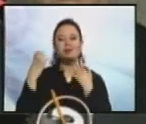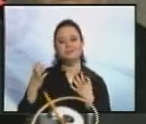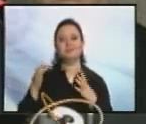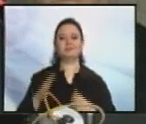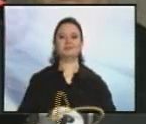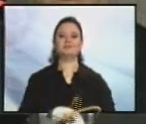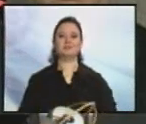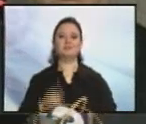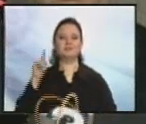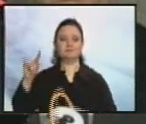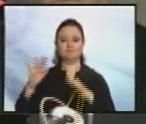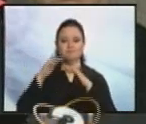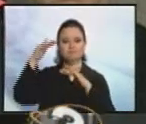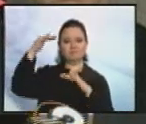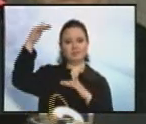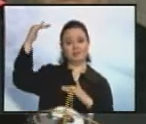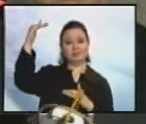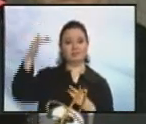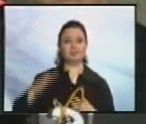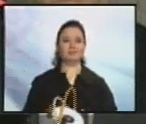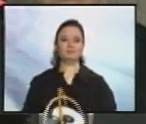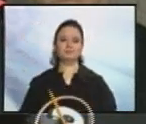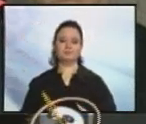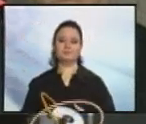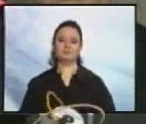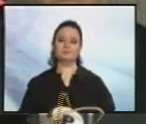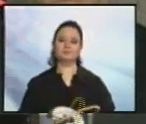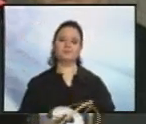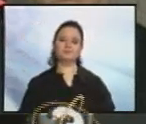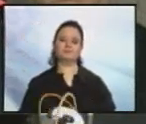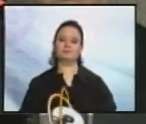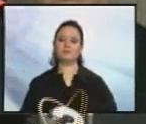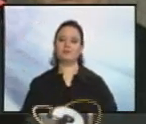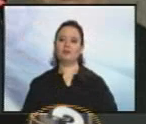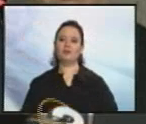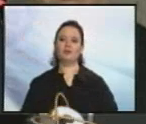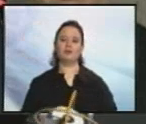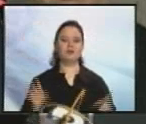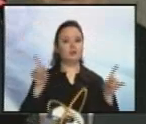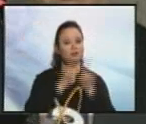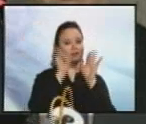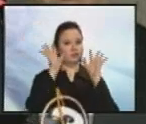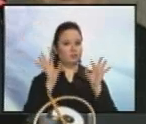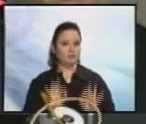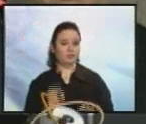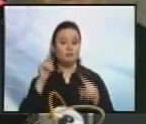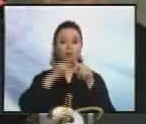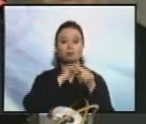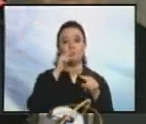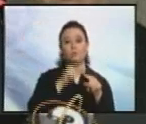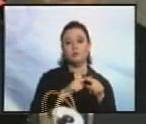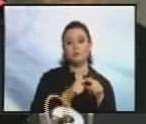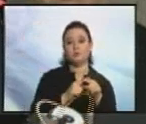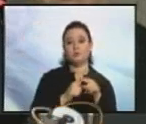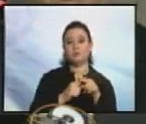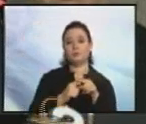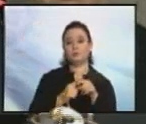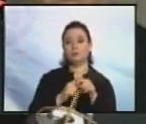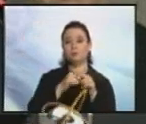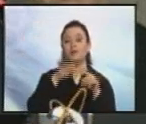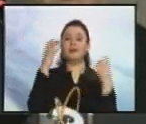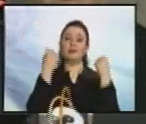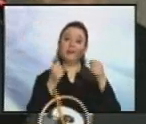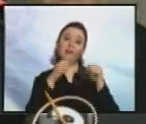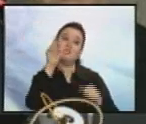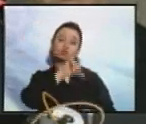debiliten o se descuiden. Asimismo, cuando el delito se